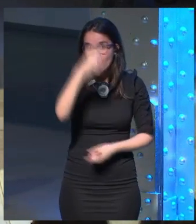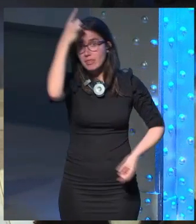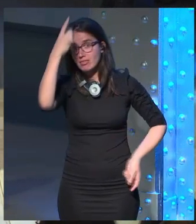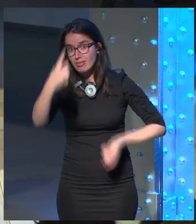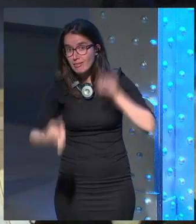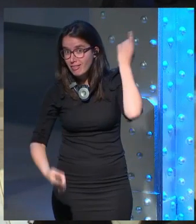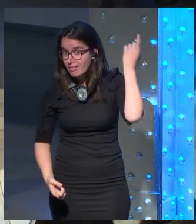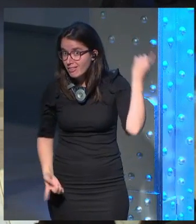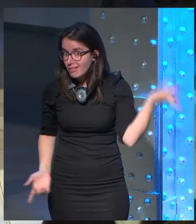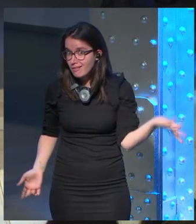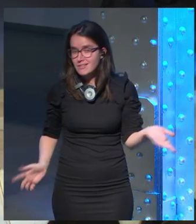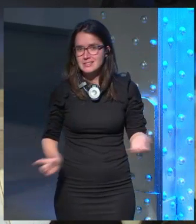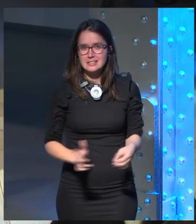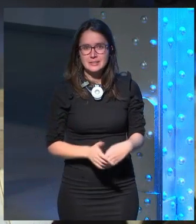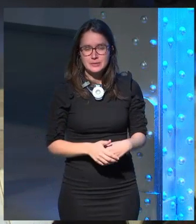cuando?